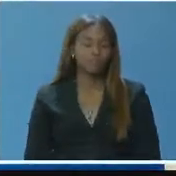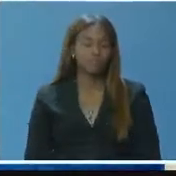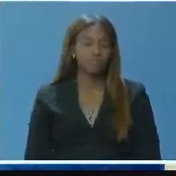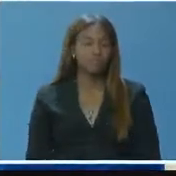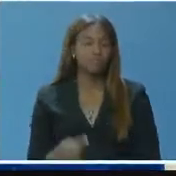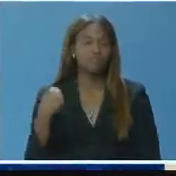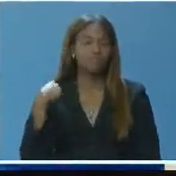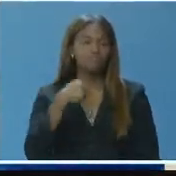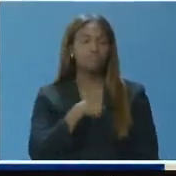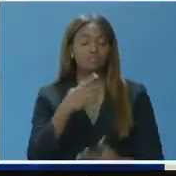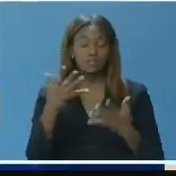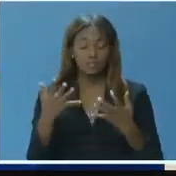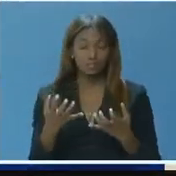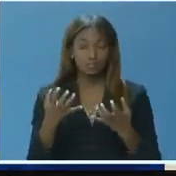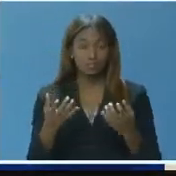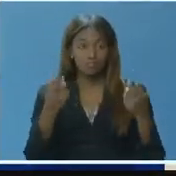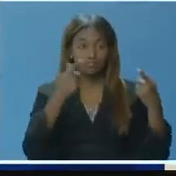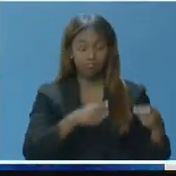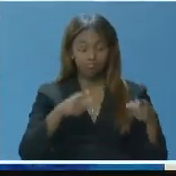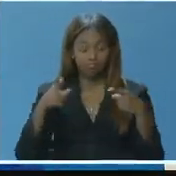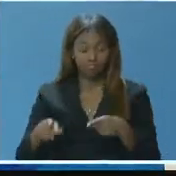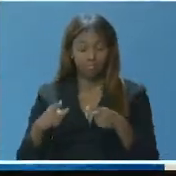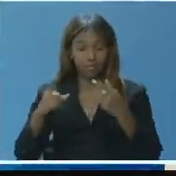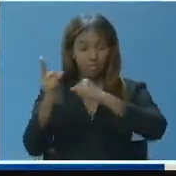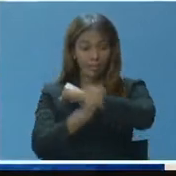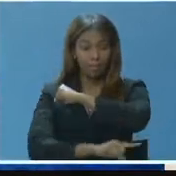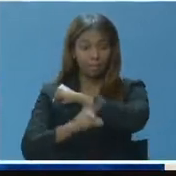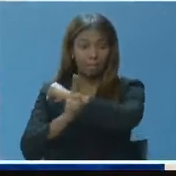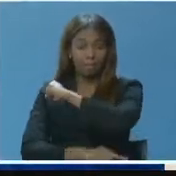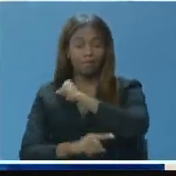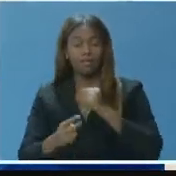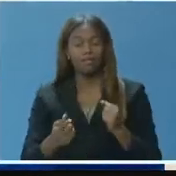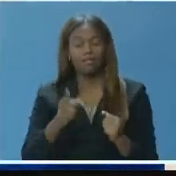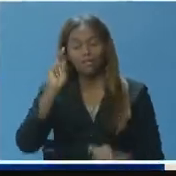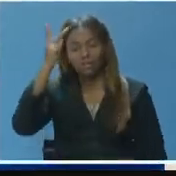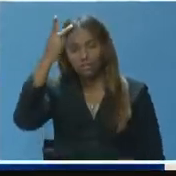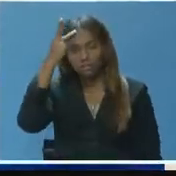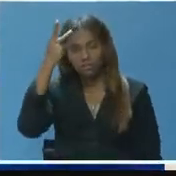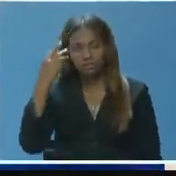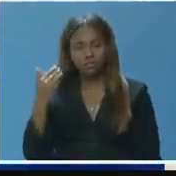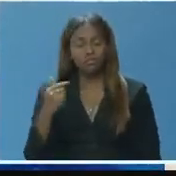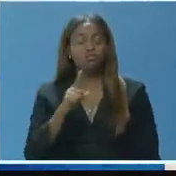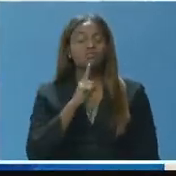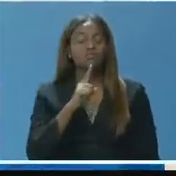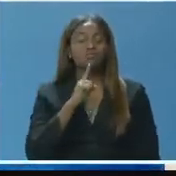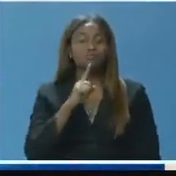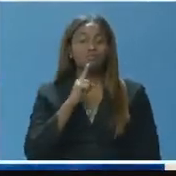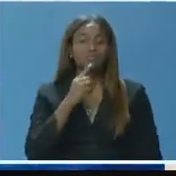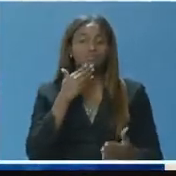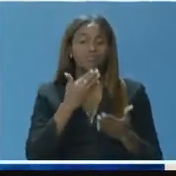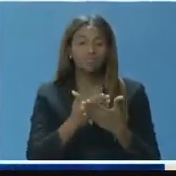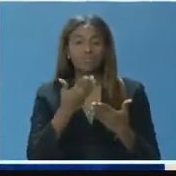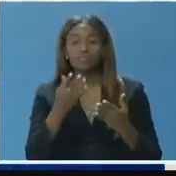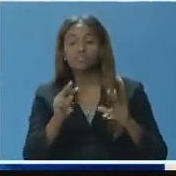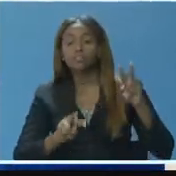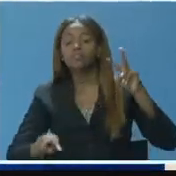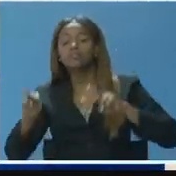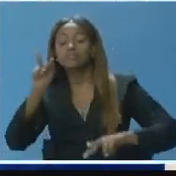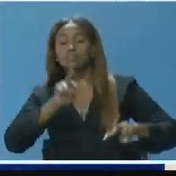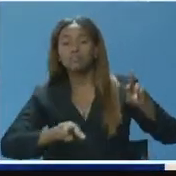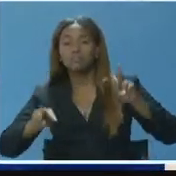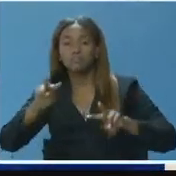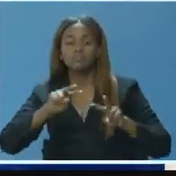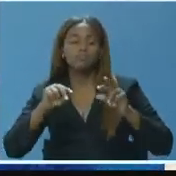que en la medida que los partidos políticos sean verdaderamente controlados, fiscalizados, monitoreados y que